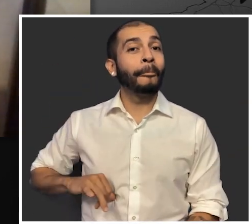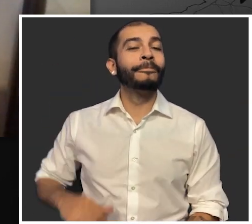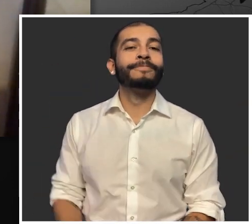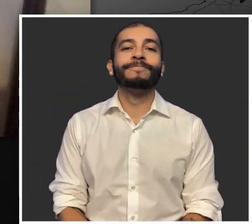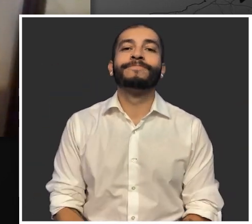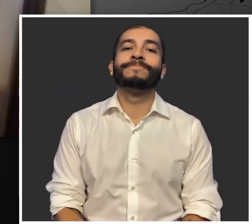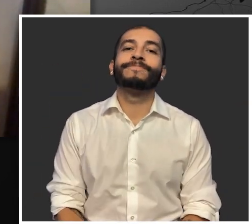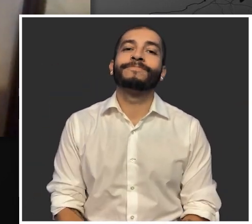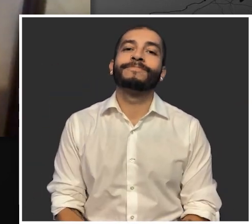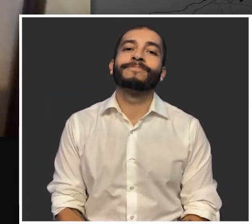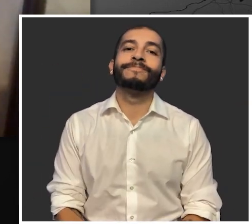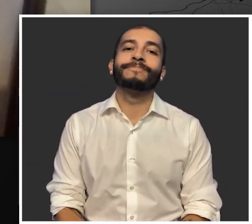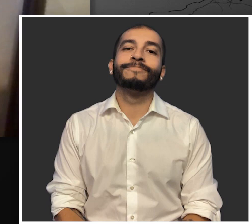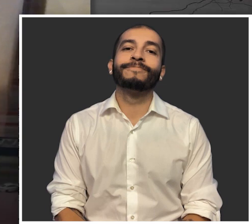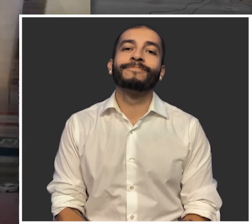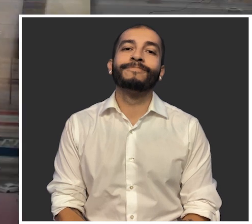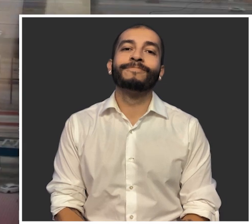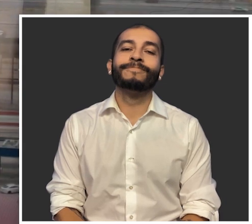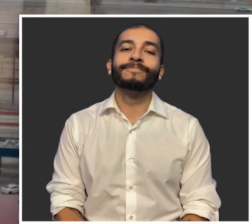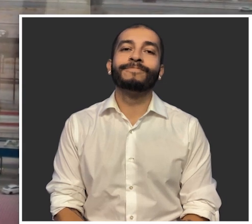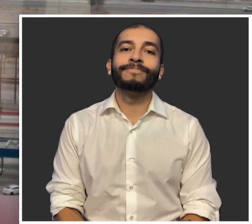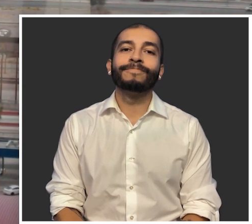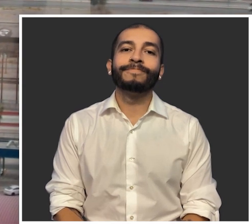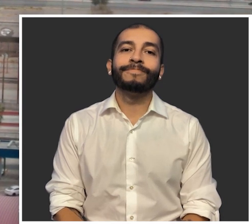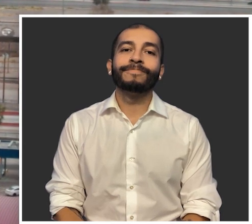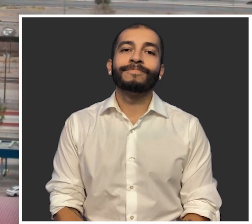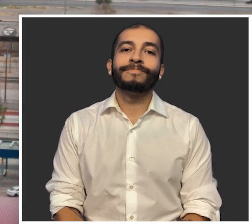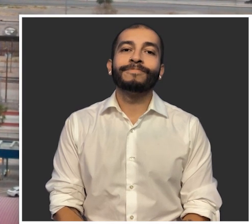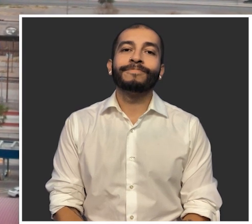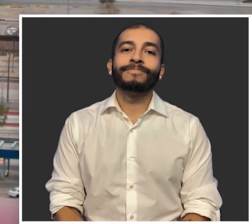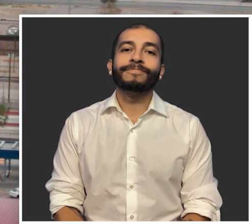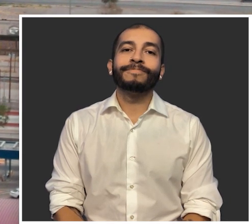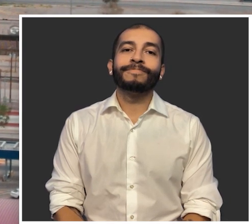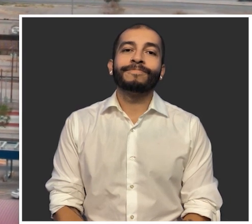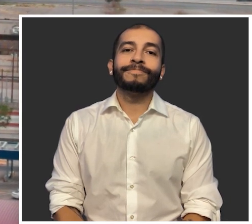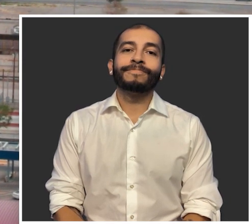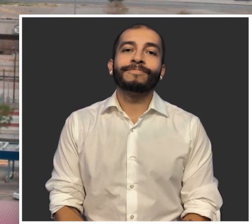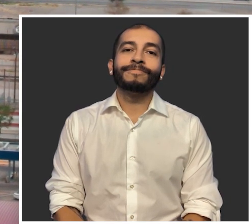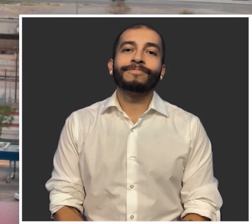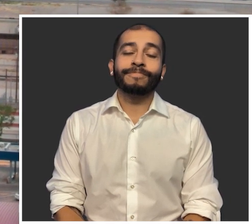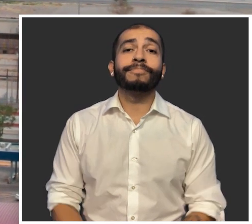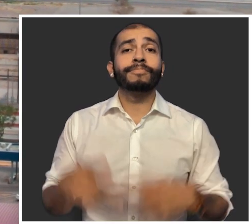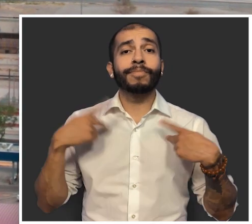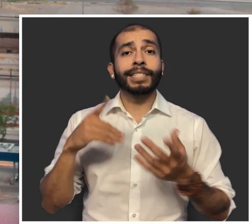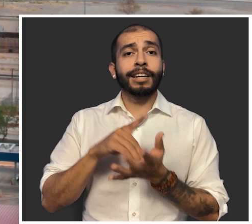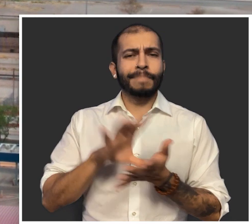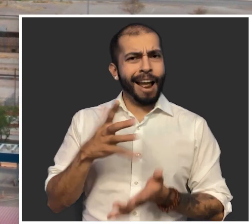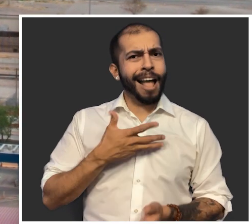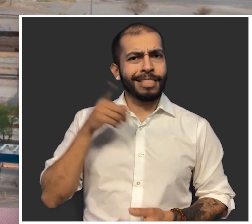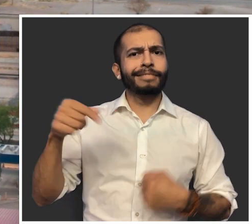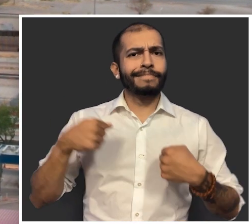mejor pagada, lo que fue realmente genial. Vista aérea de un puente que se cierne sobre la frontera entre Estados Unidos y México.